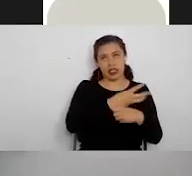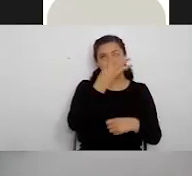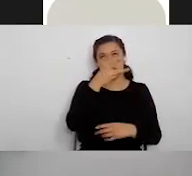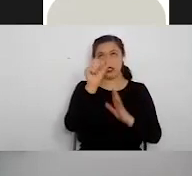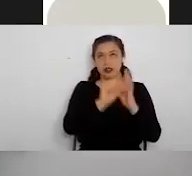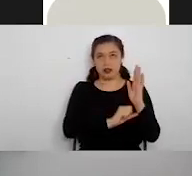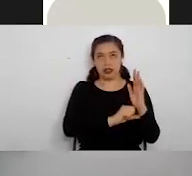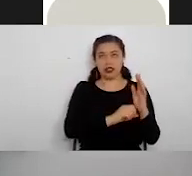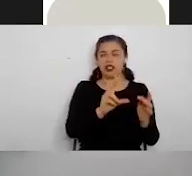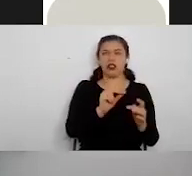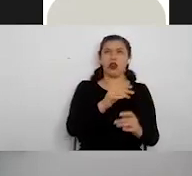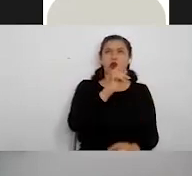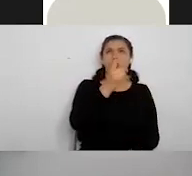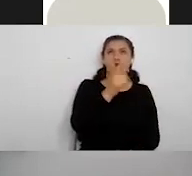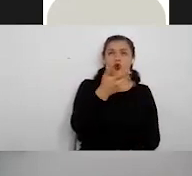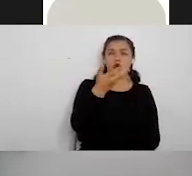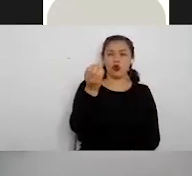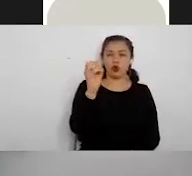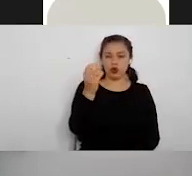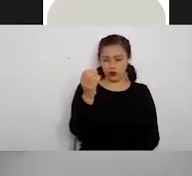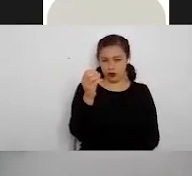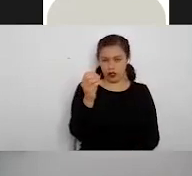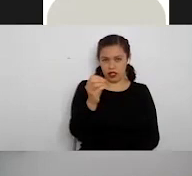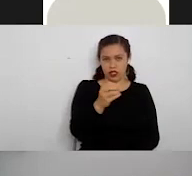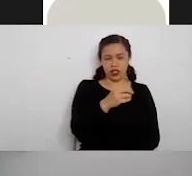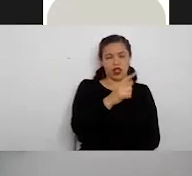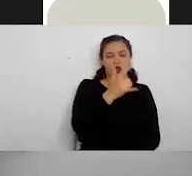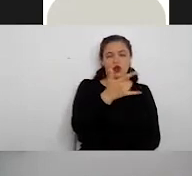octubre, no es julio, octubre, julio, septiembre.